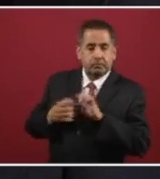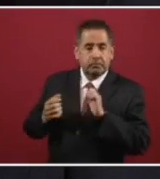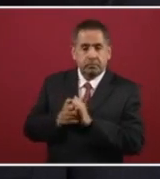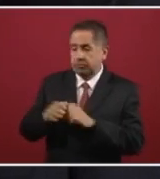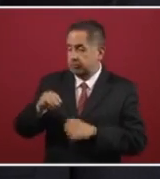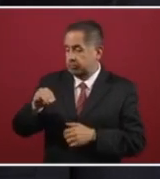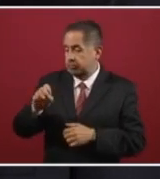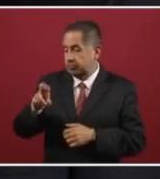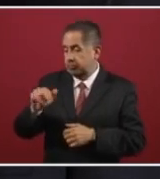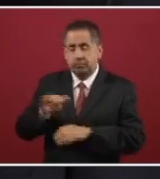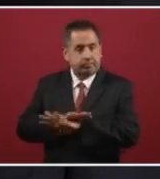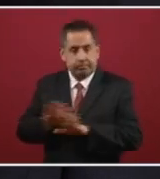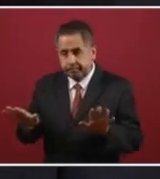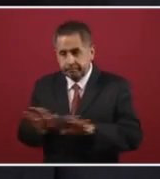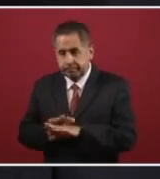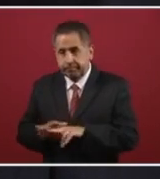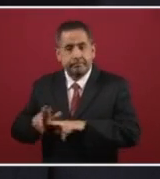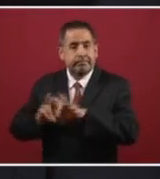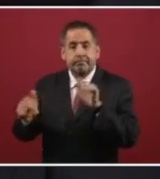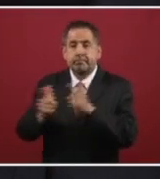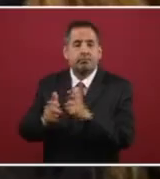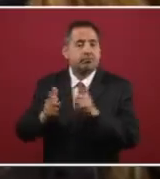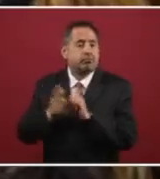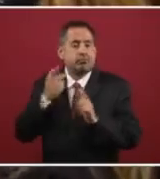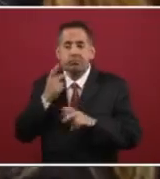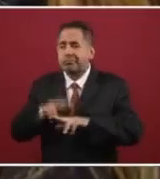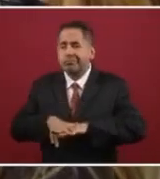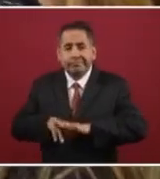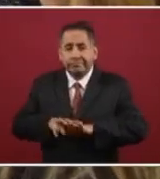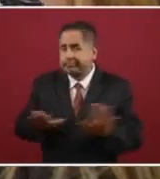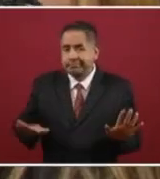Morena ni con ningún partido.